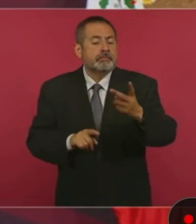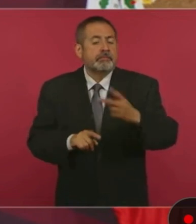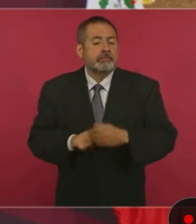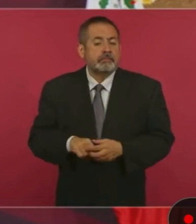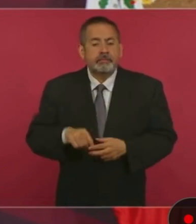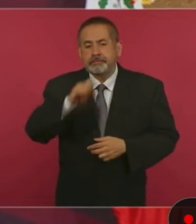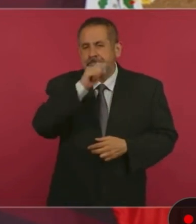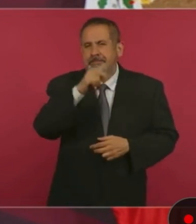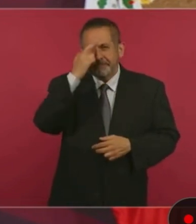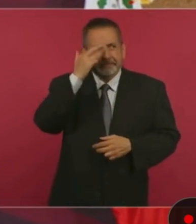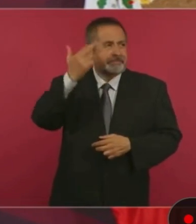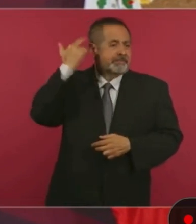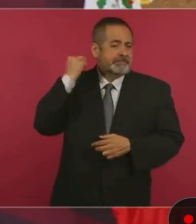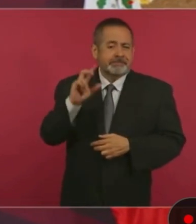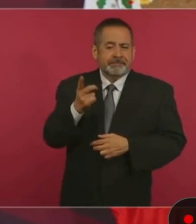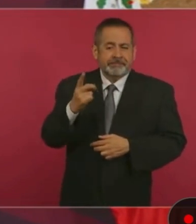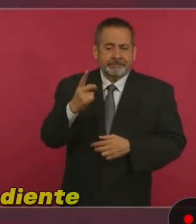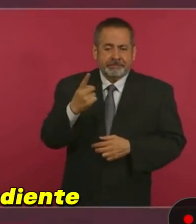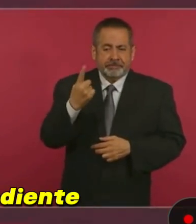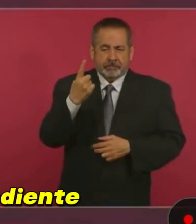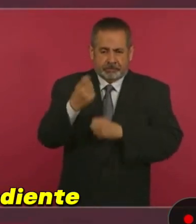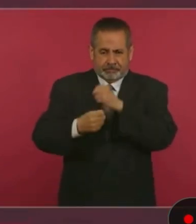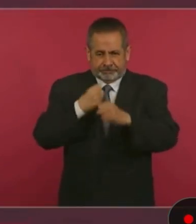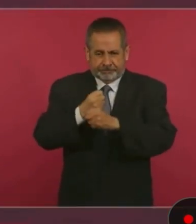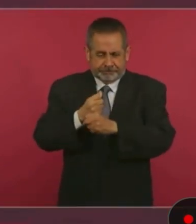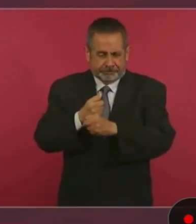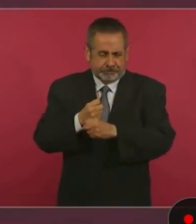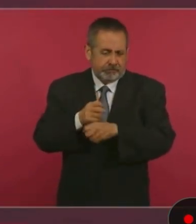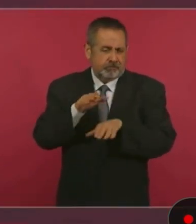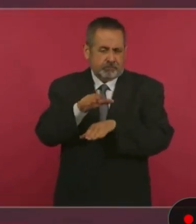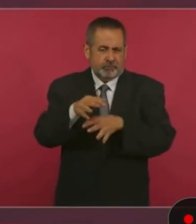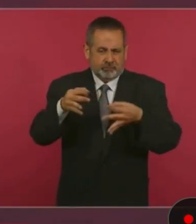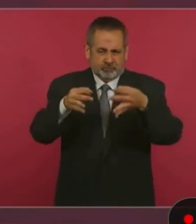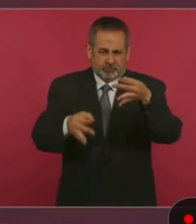llega en diciembre del año pasado un expediente